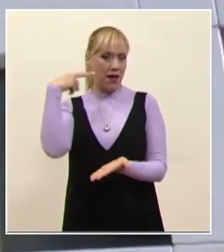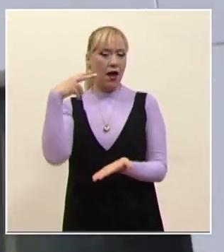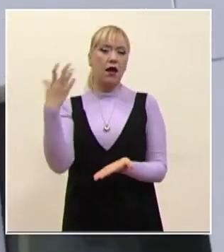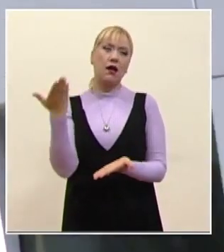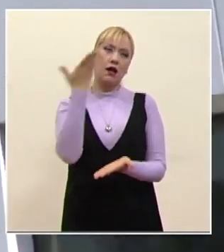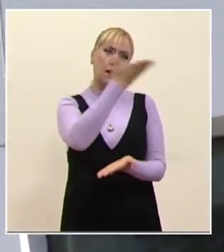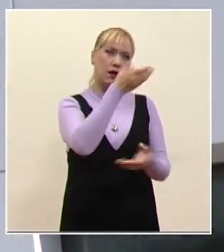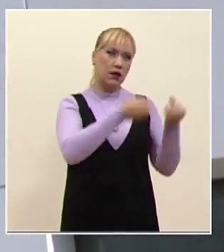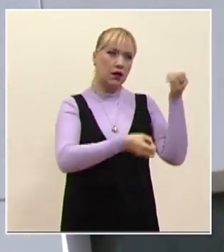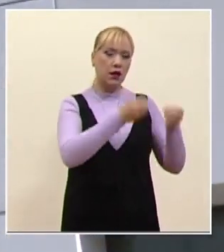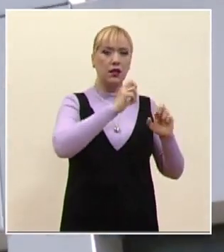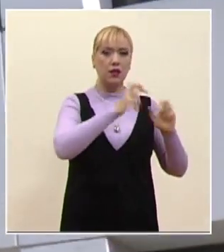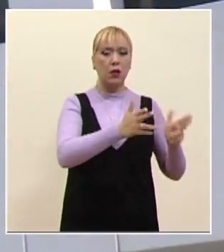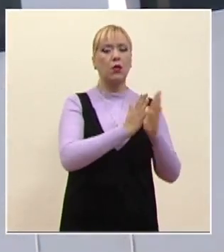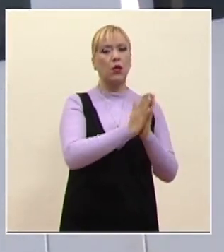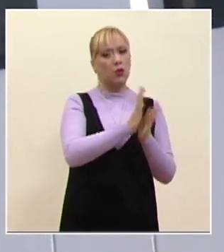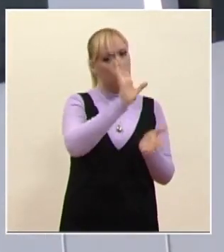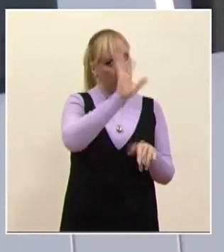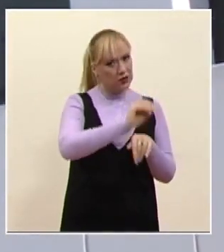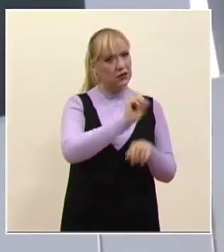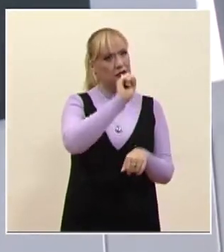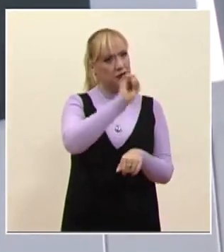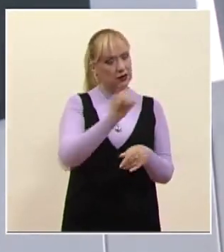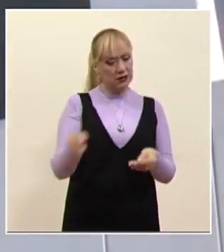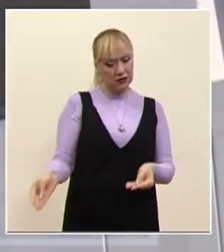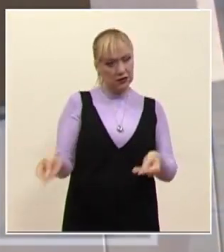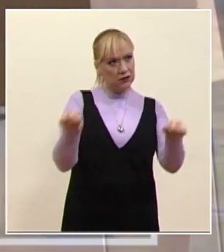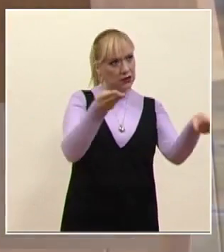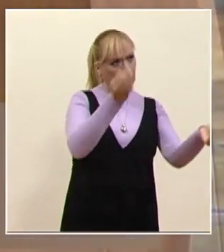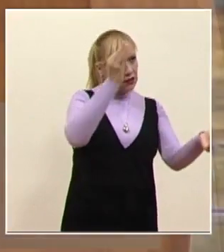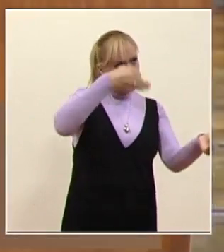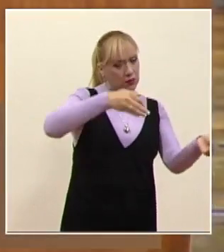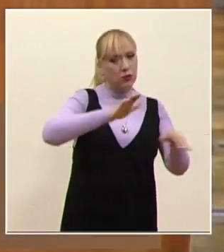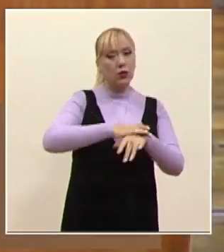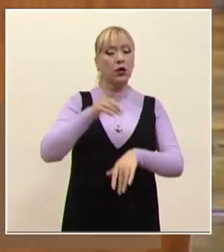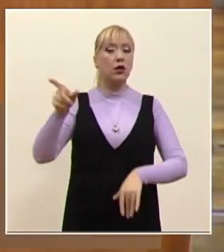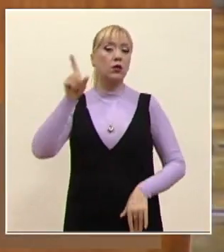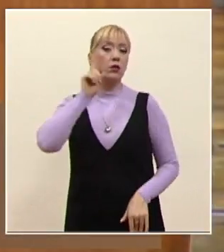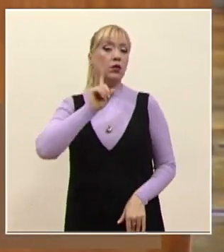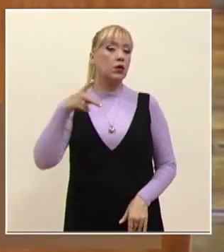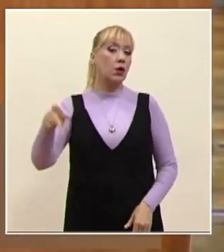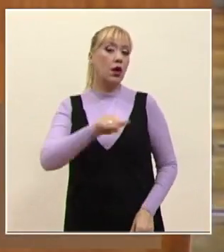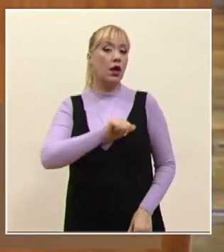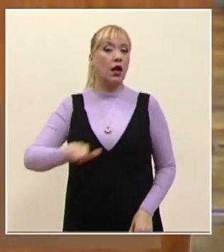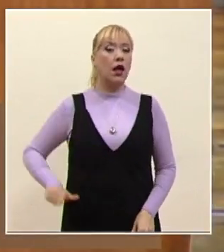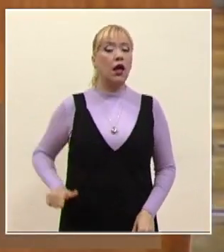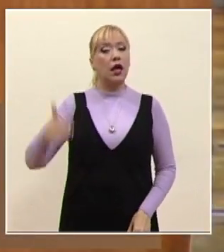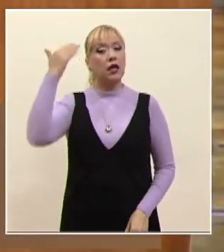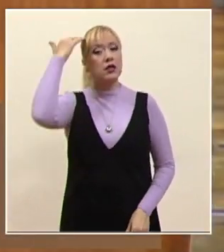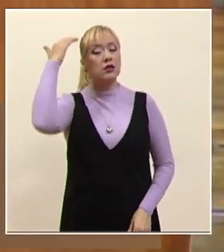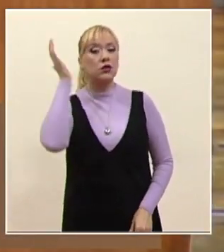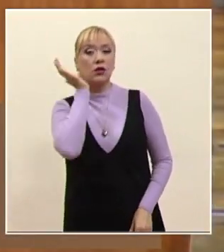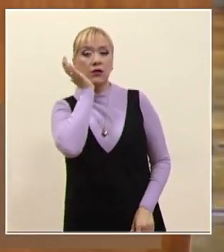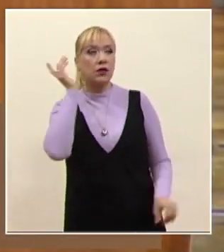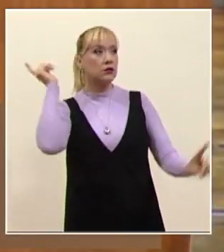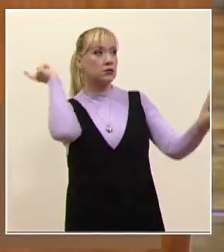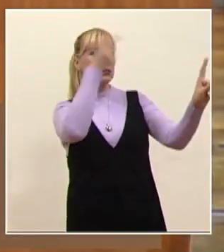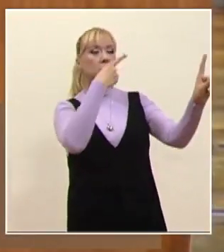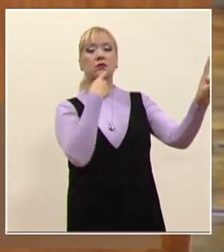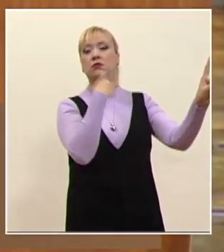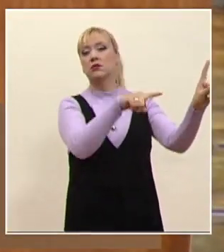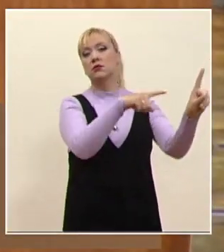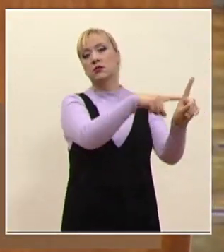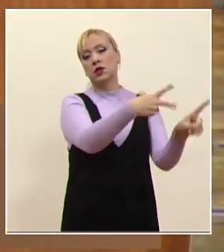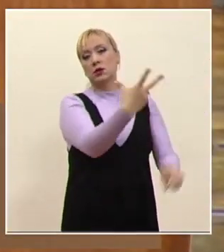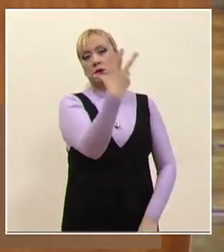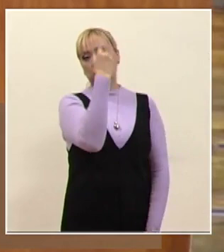la impugnación presentada por una síndica del Ayuntamiento de San Cristóbal de las Casas, quien acusa obstrucción del ejercicio